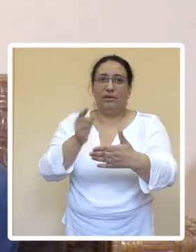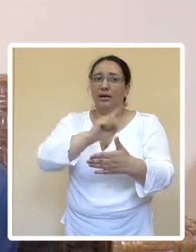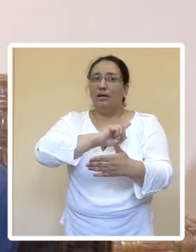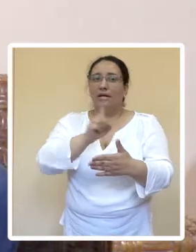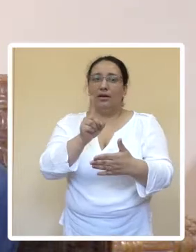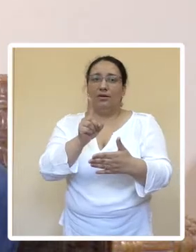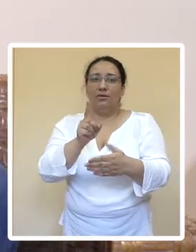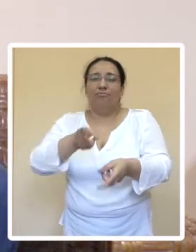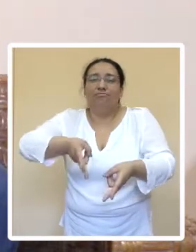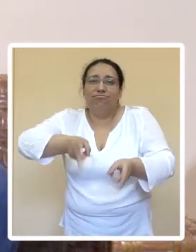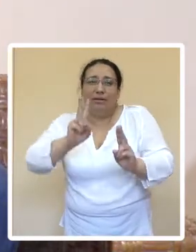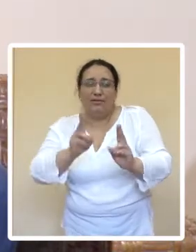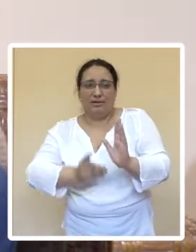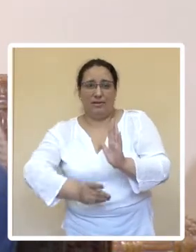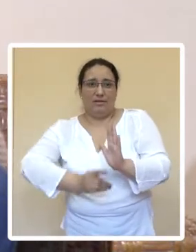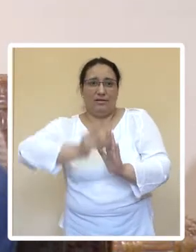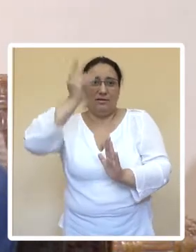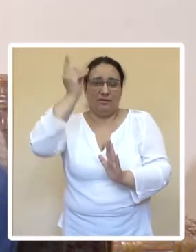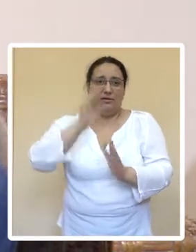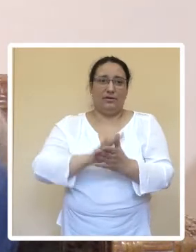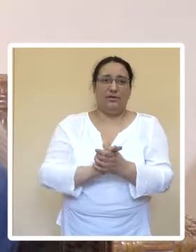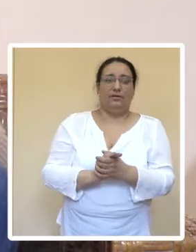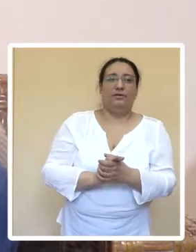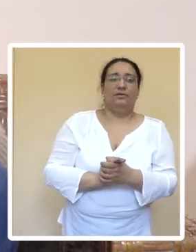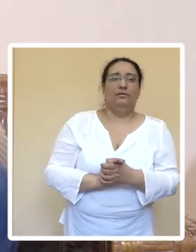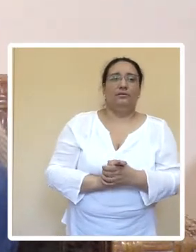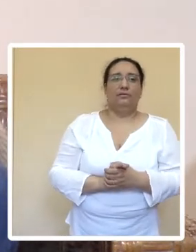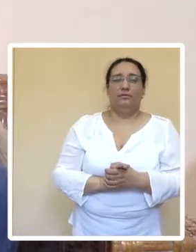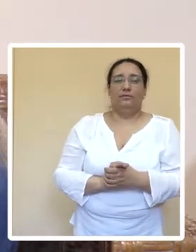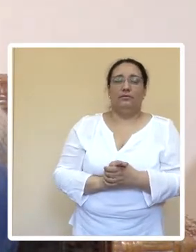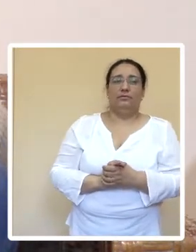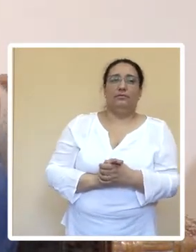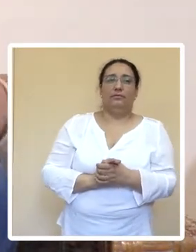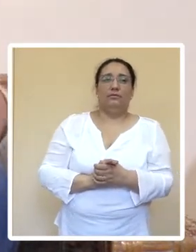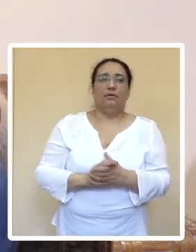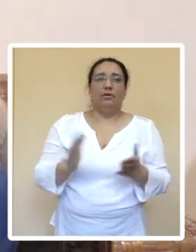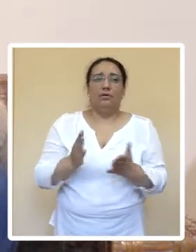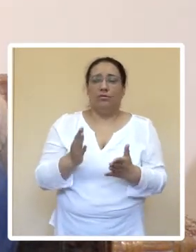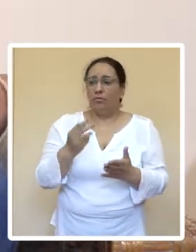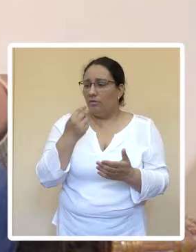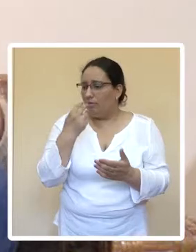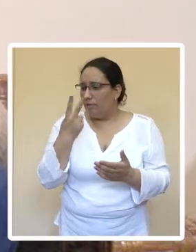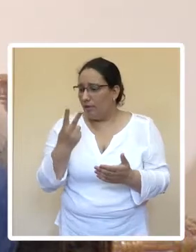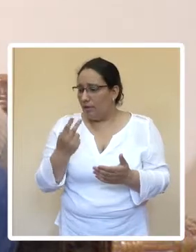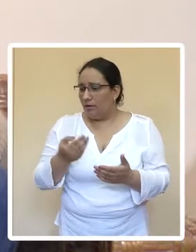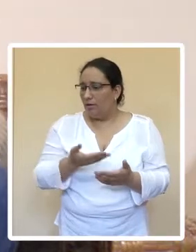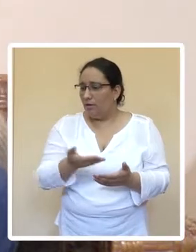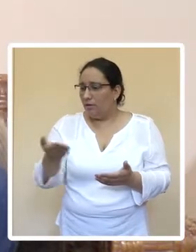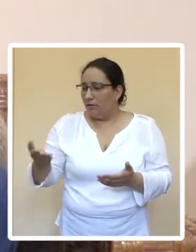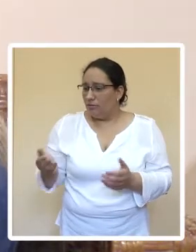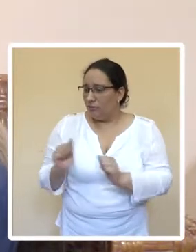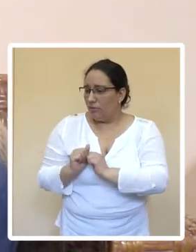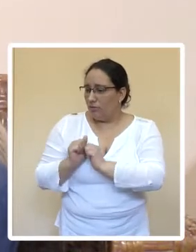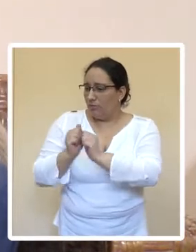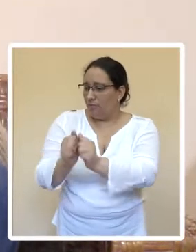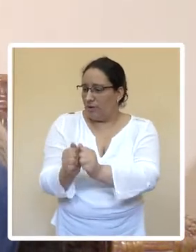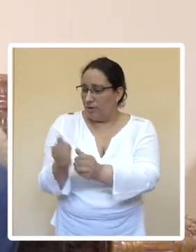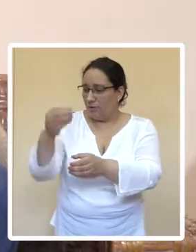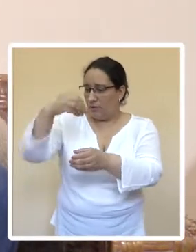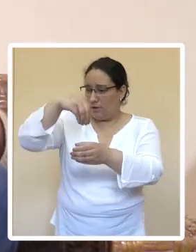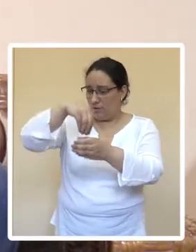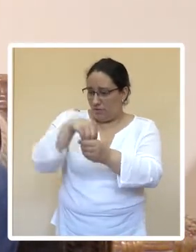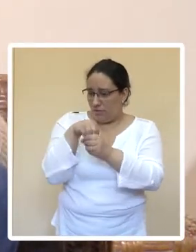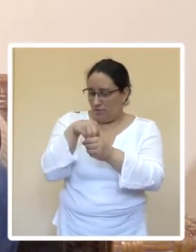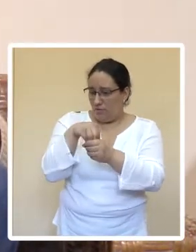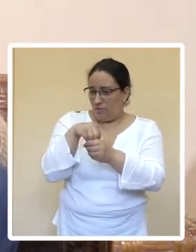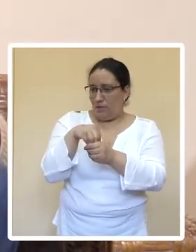la empresa de cómo ven sus pares el tema de incorporar a una persona en situación de discapacidad.